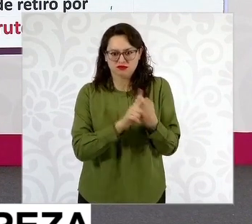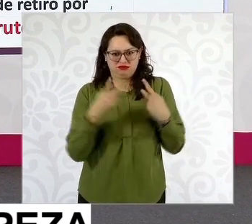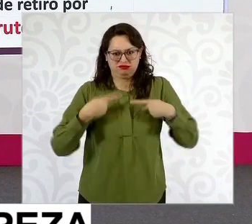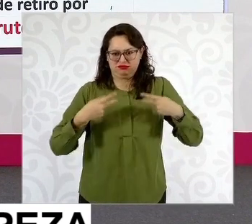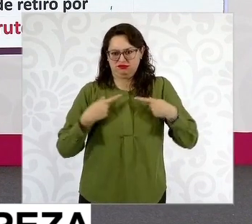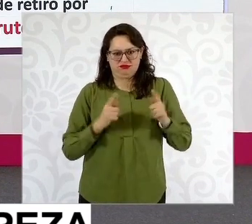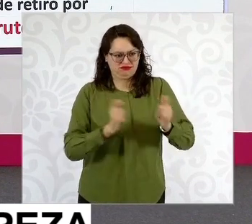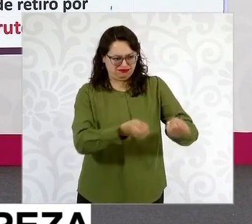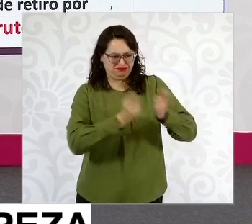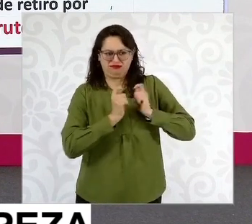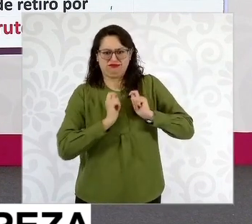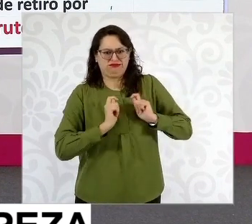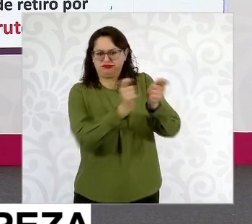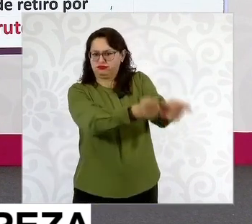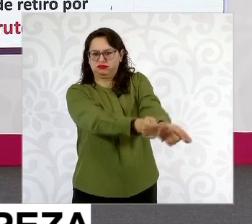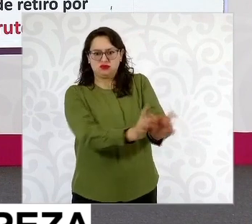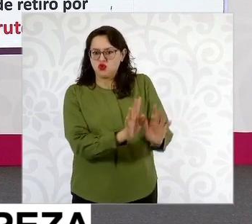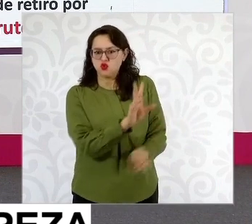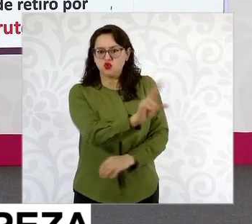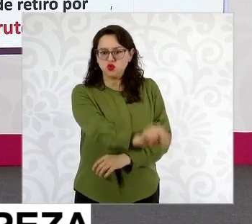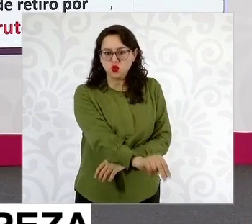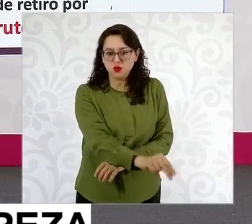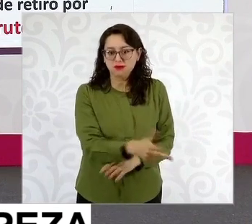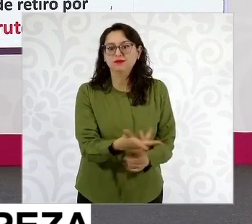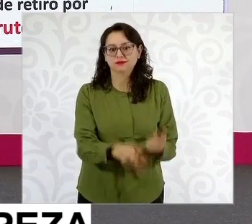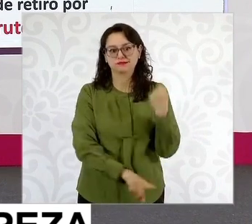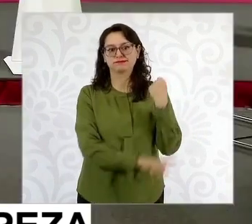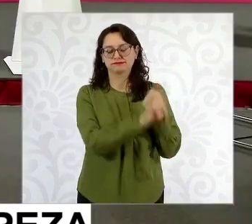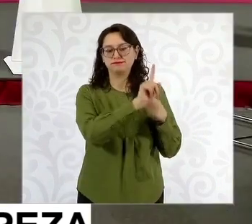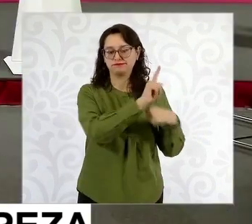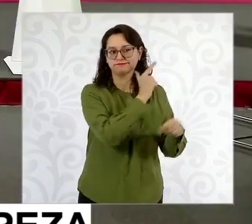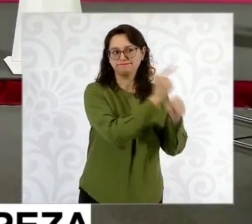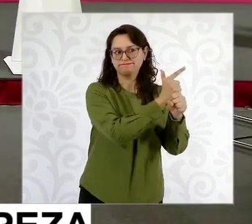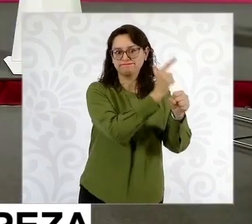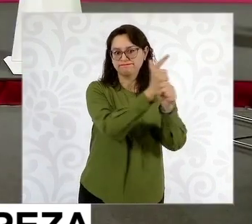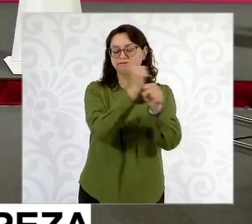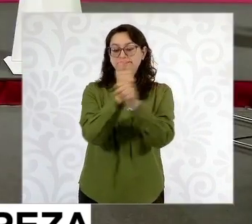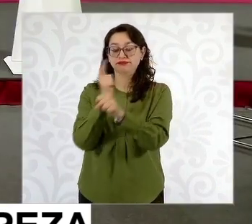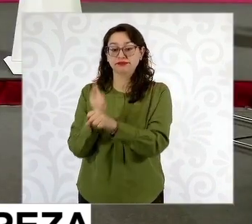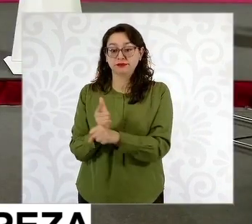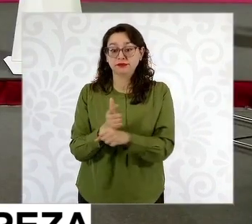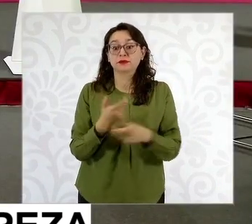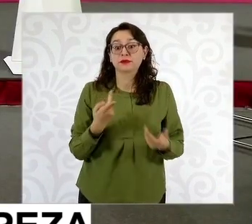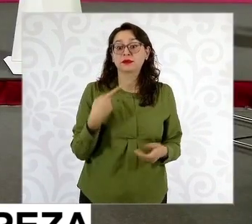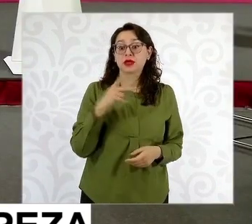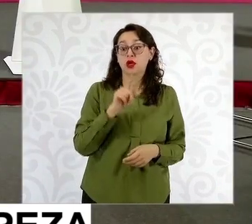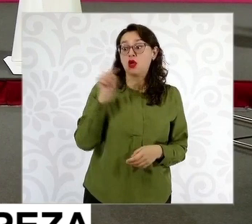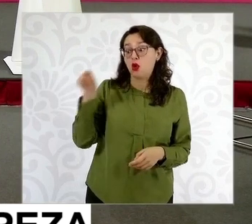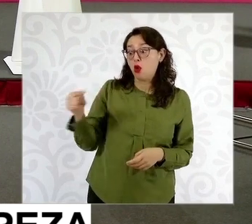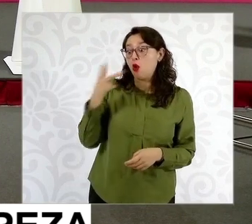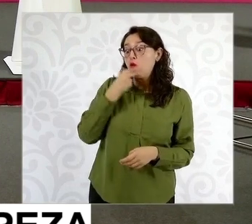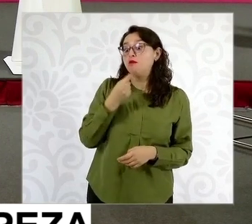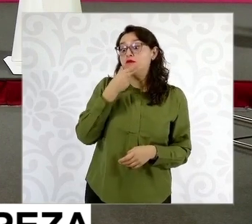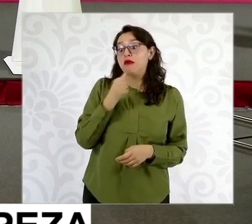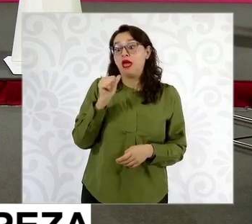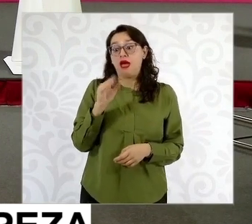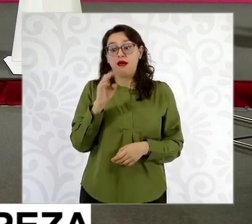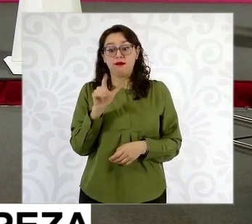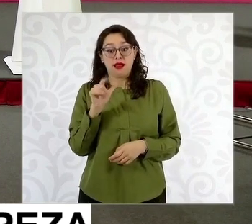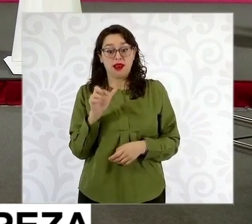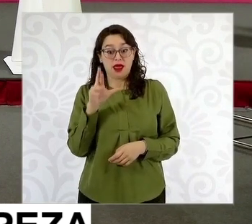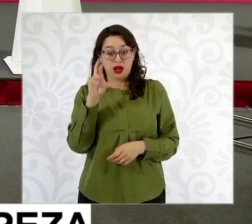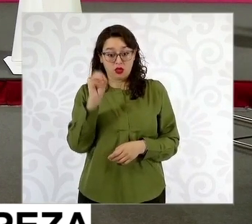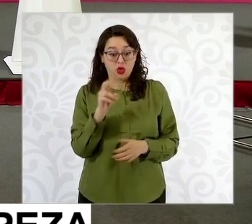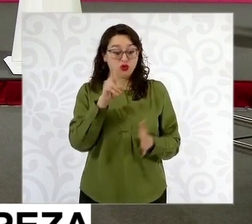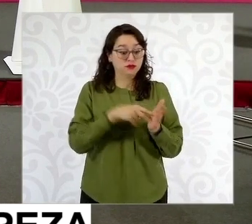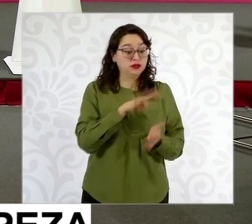N., que fue director sectorial de trabajadores del Infonavit de 2009 al 18,